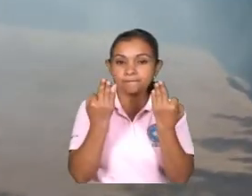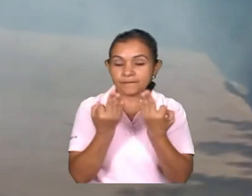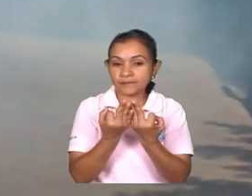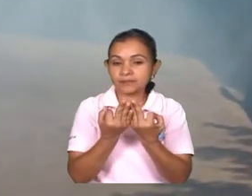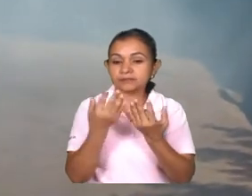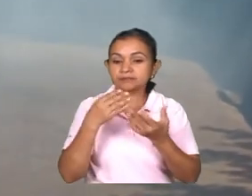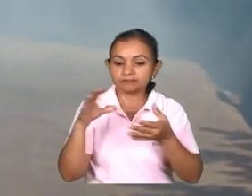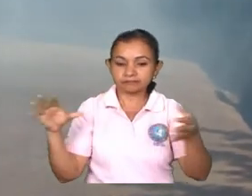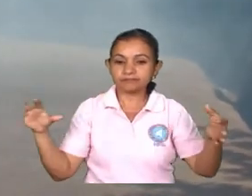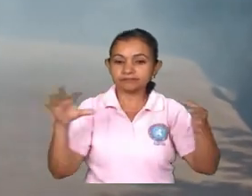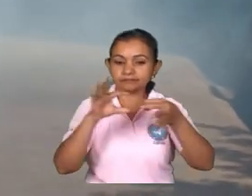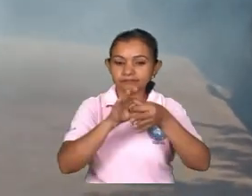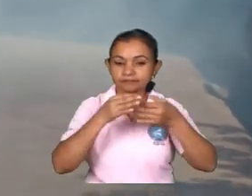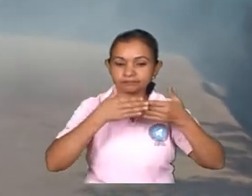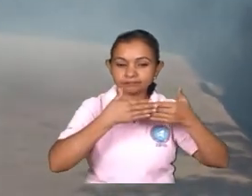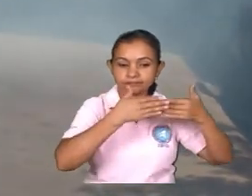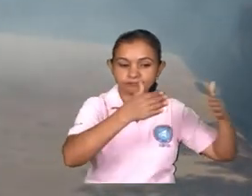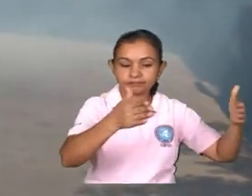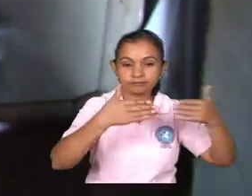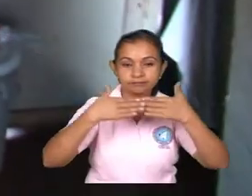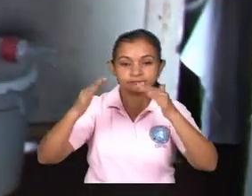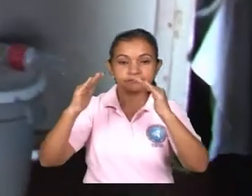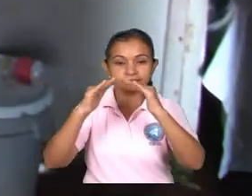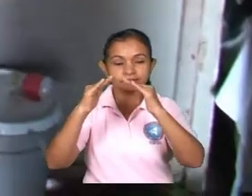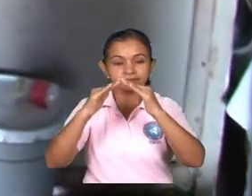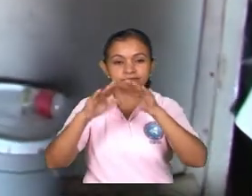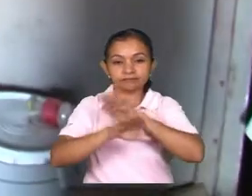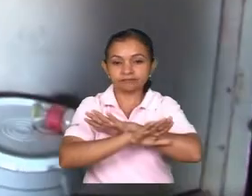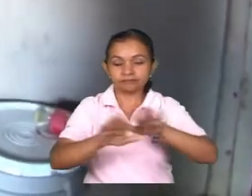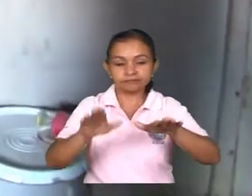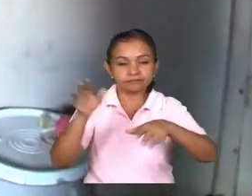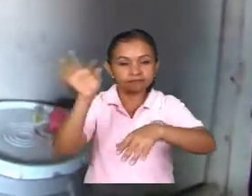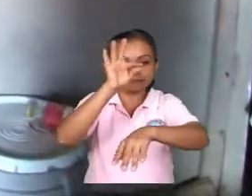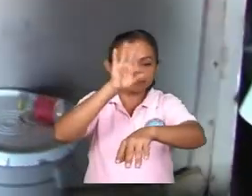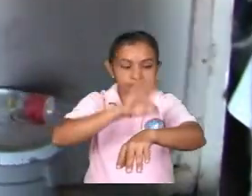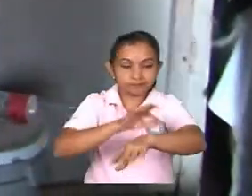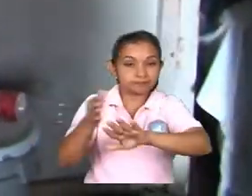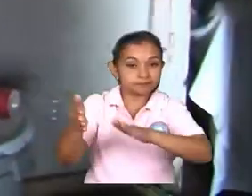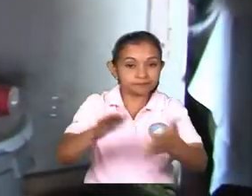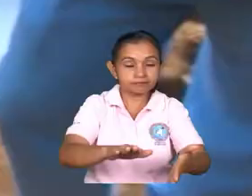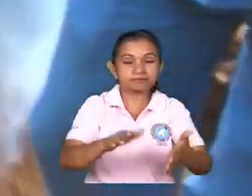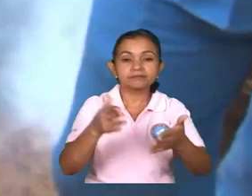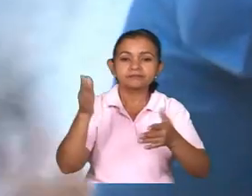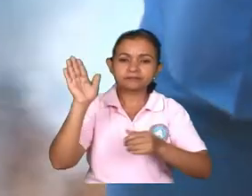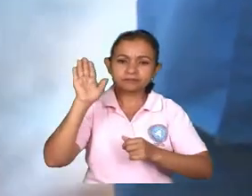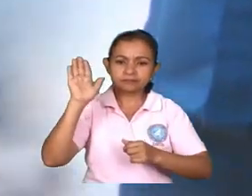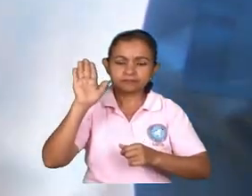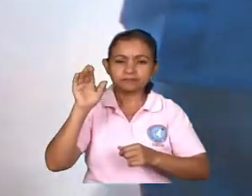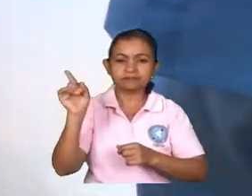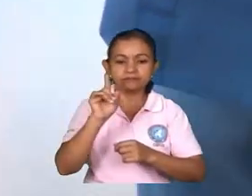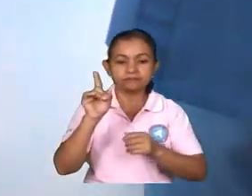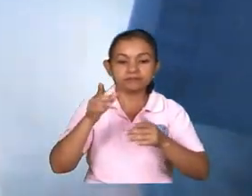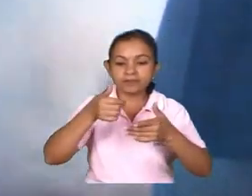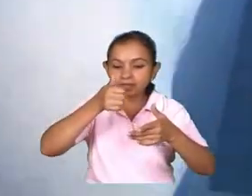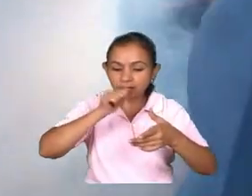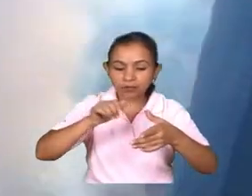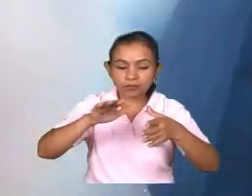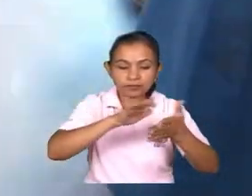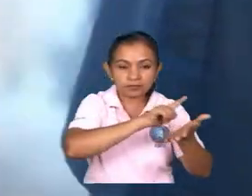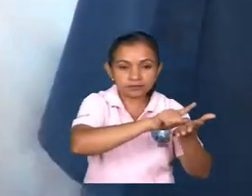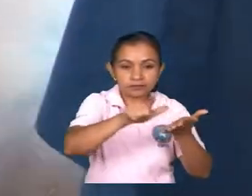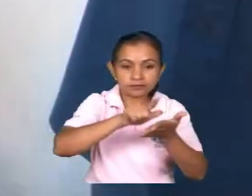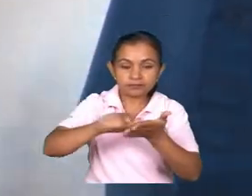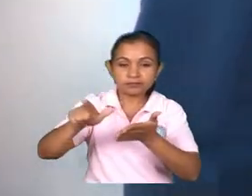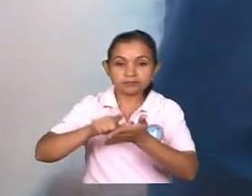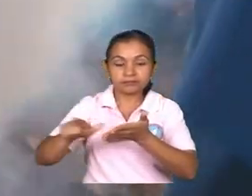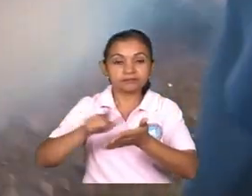de su parte, abriendo las puertas de sus hogares para exterminar al mosquito. Y además se comprometieron a evitar la proliferación de los mismos, eliminando